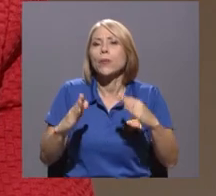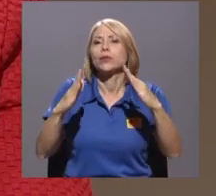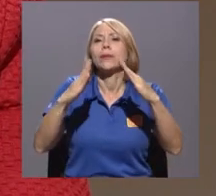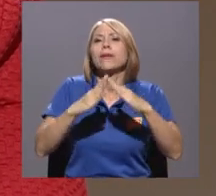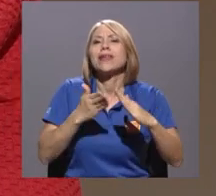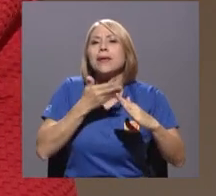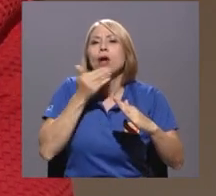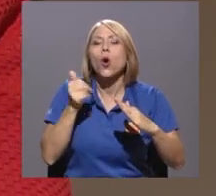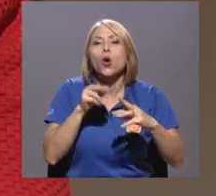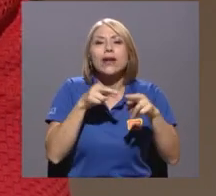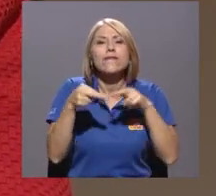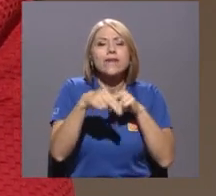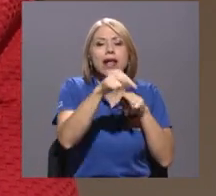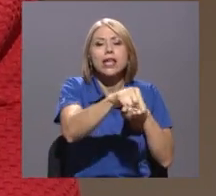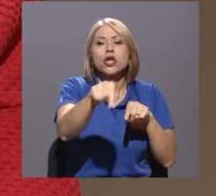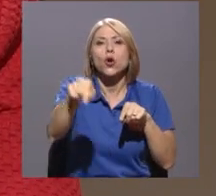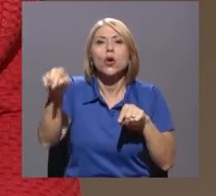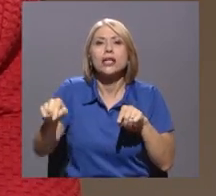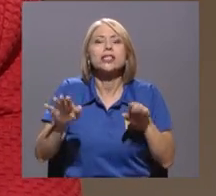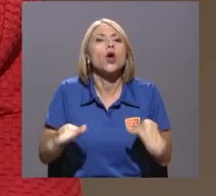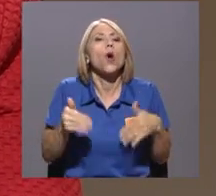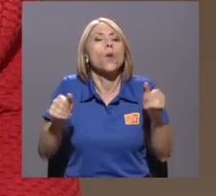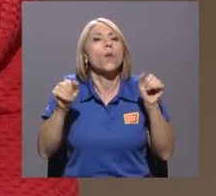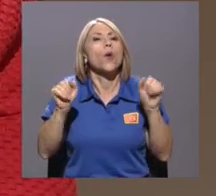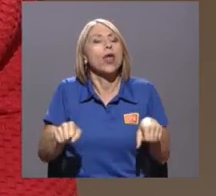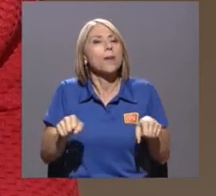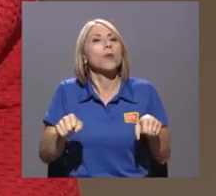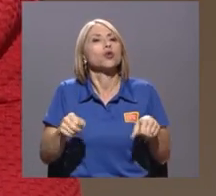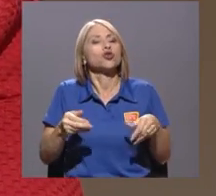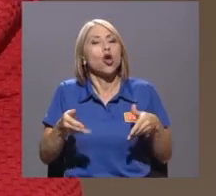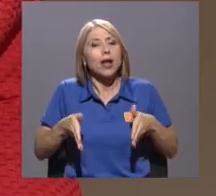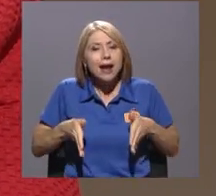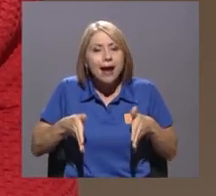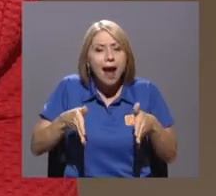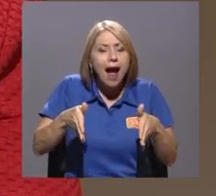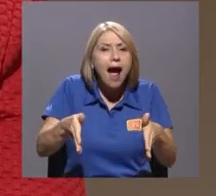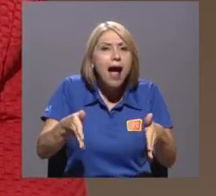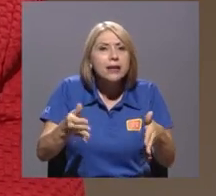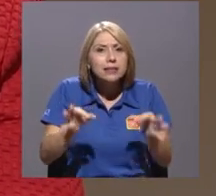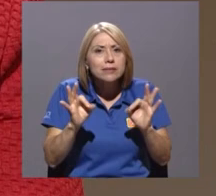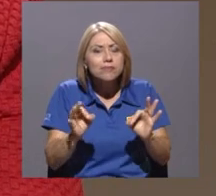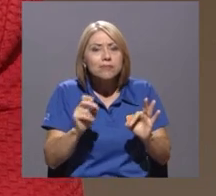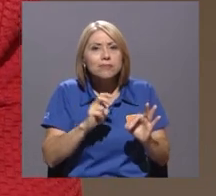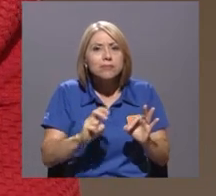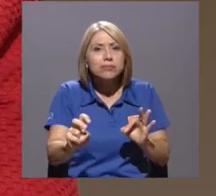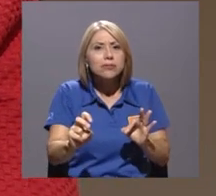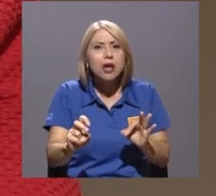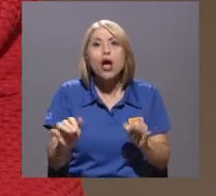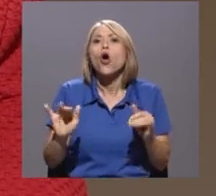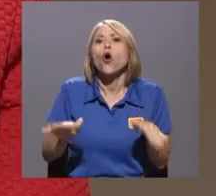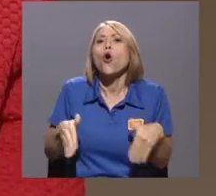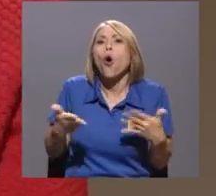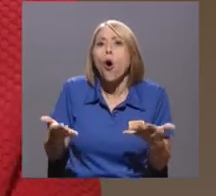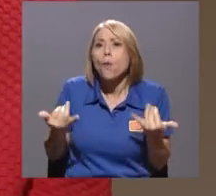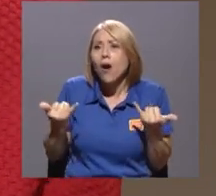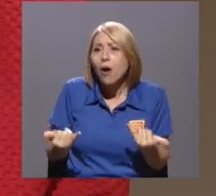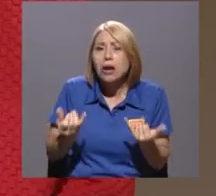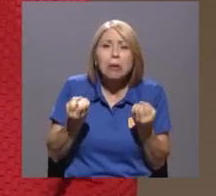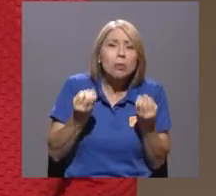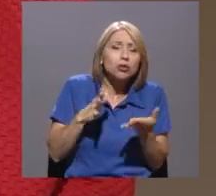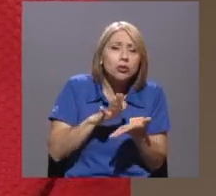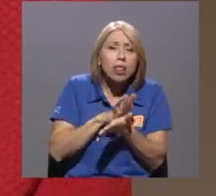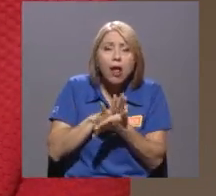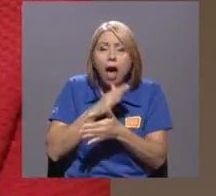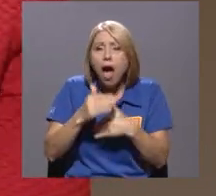las calles las autos tras cómo podemos trabajar de bajar los trámites que los trámites a un lado de